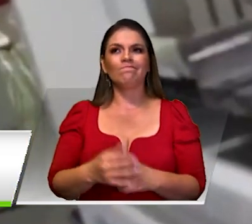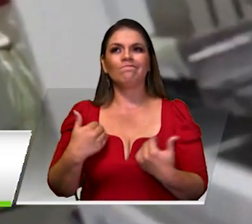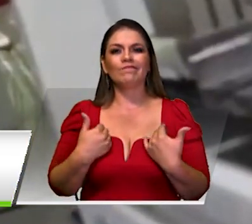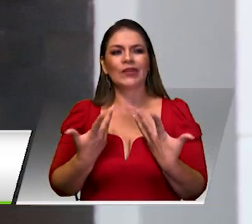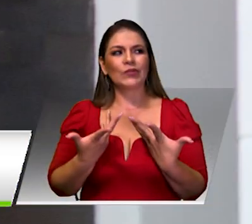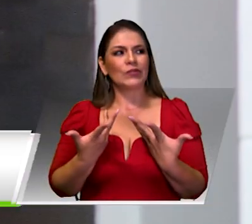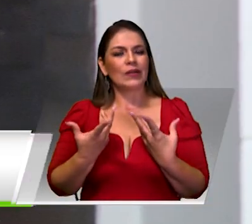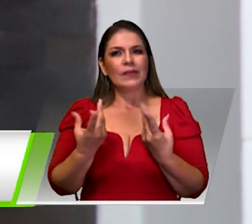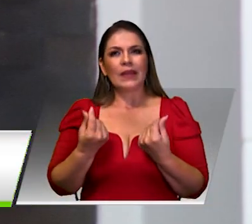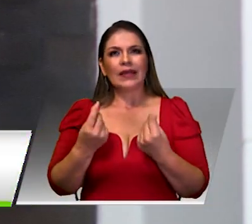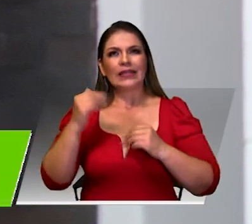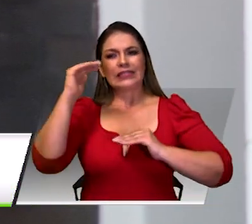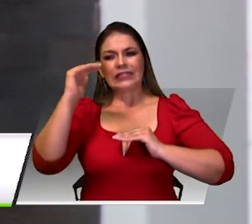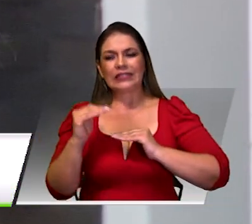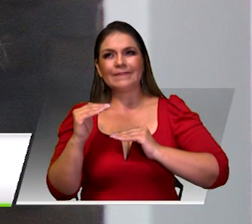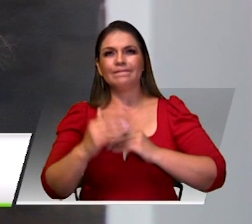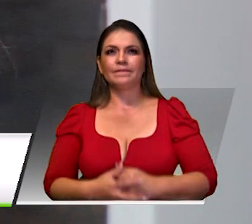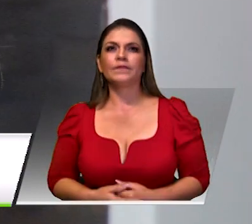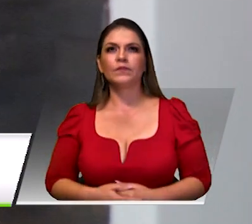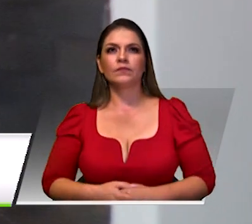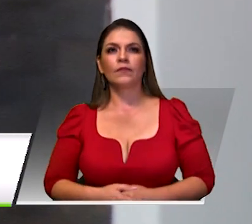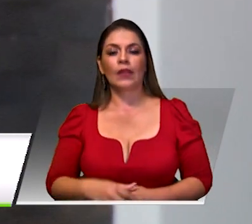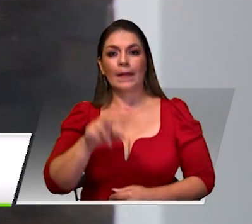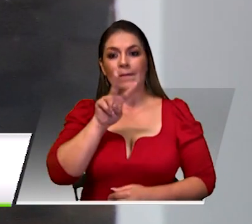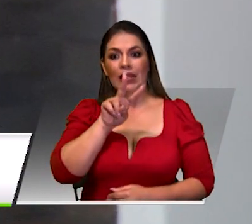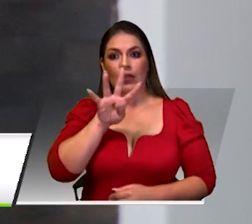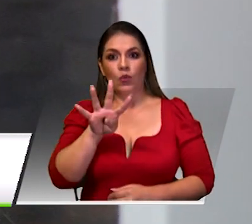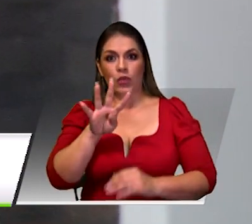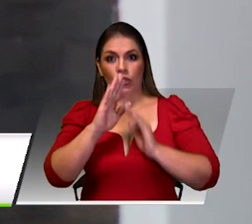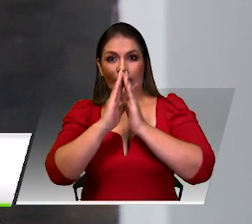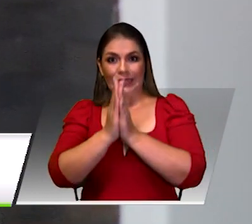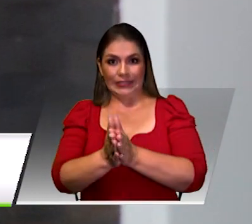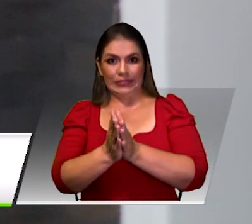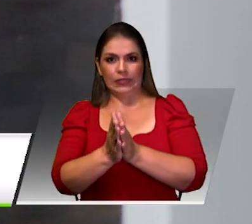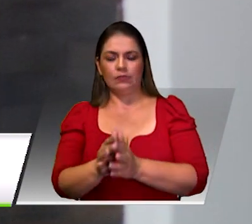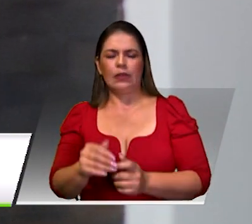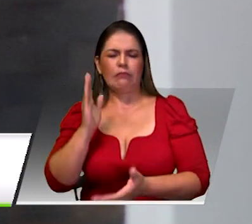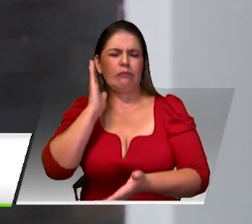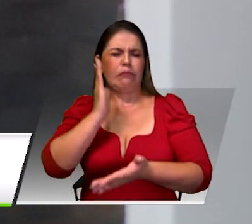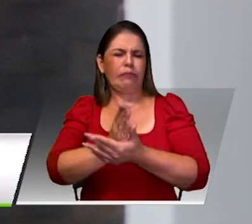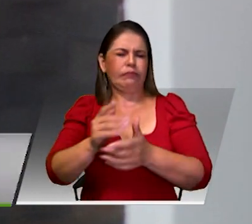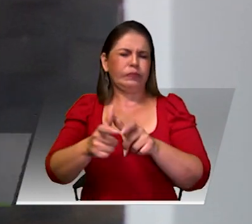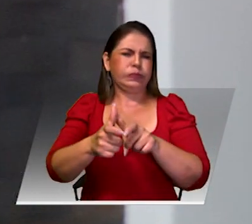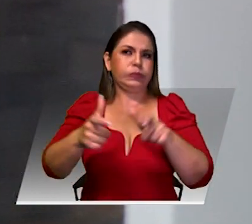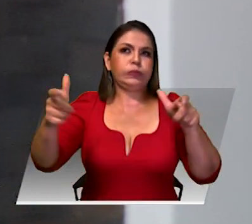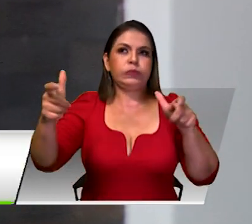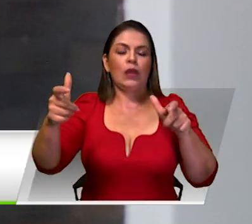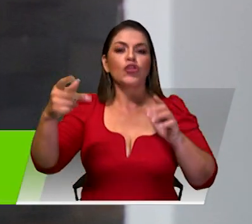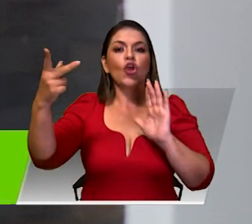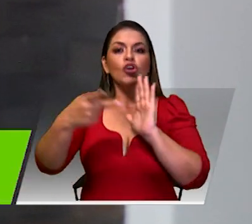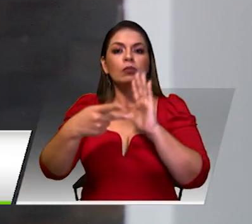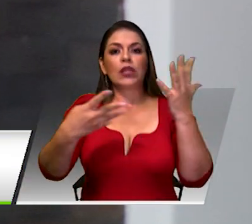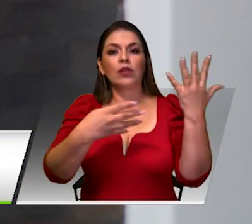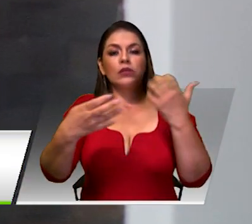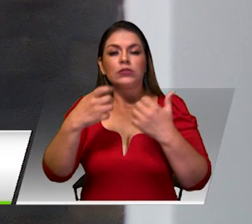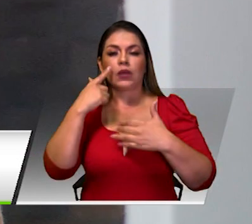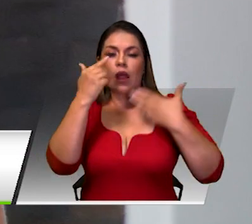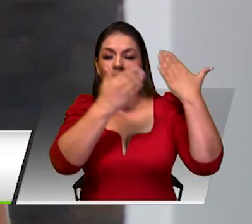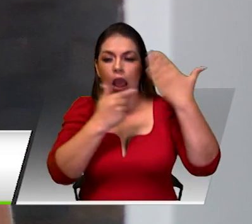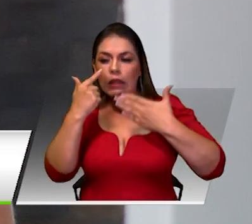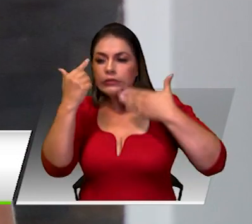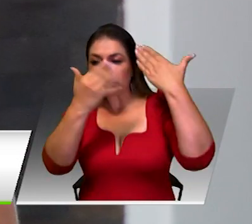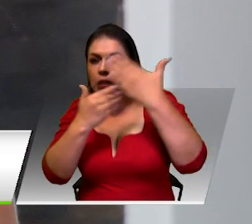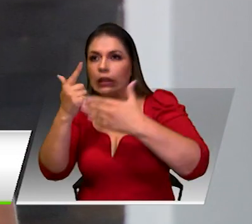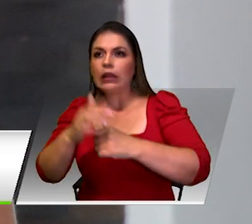después del 24 diciembre tuvimos el día más alto de pruebas de laboratorio en toda la pandemia casi 2 mil 900 pruebas sabes o indica que aún